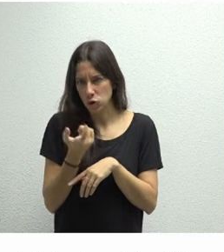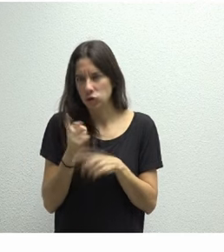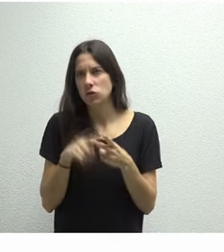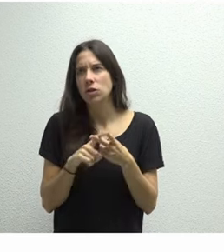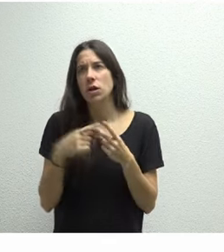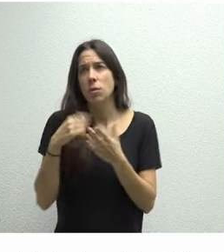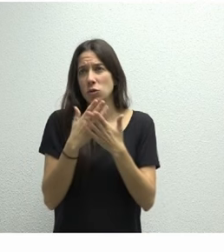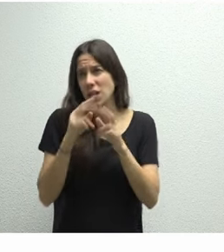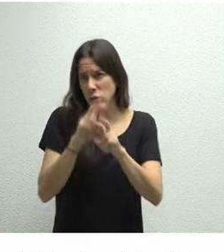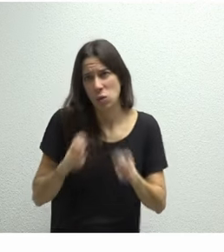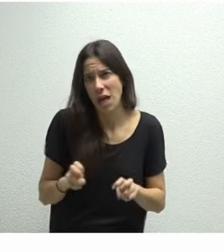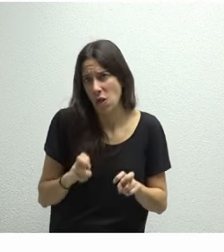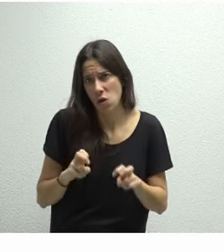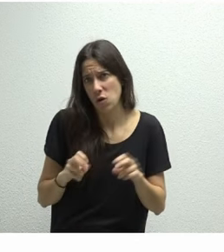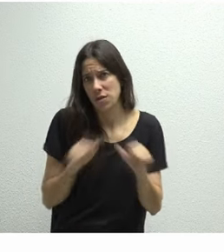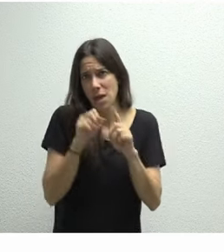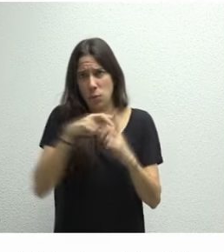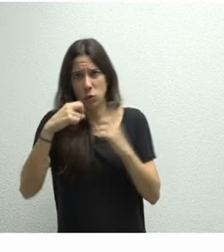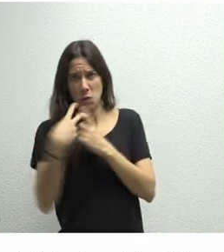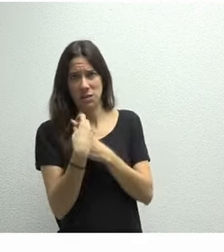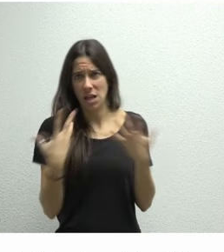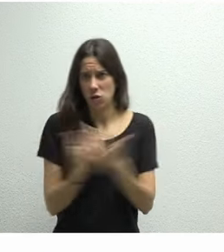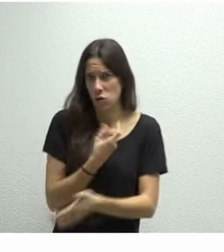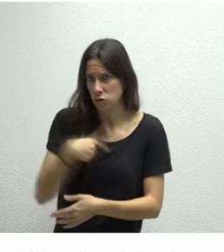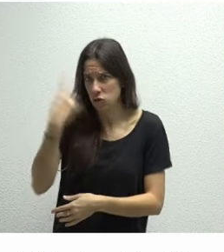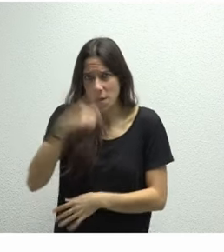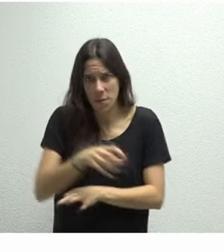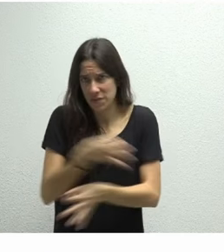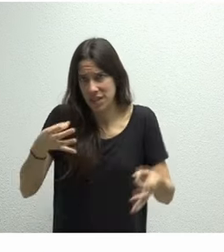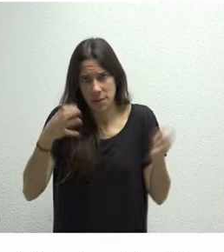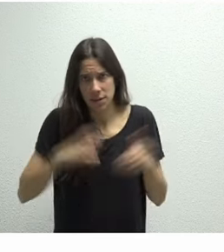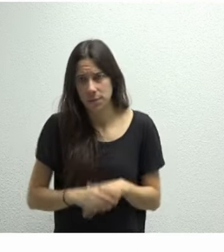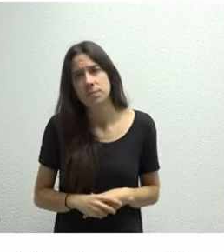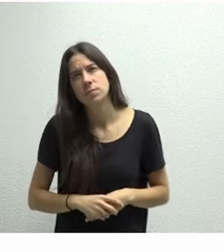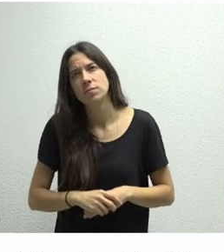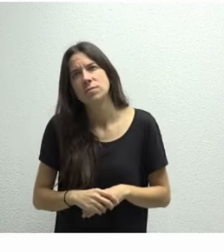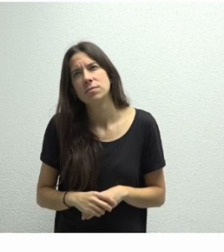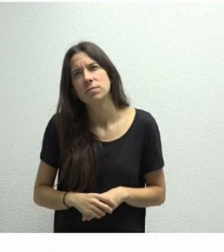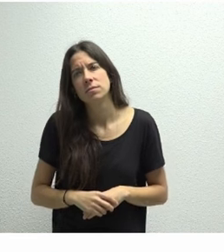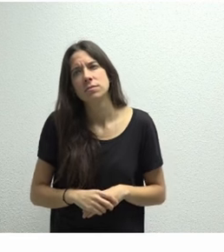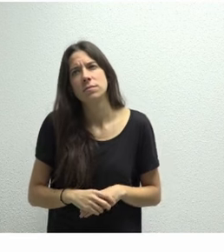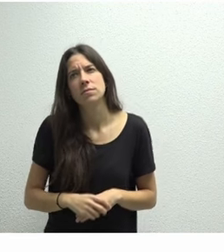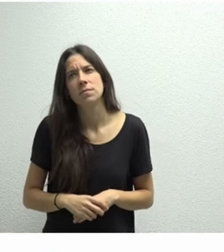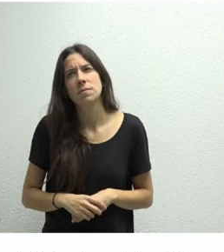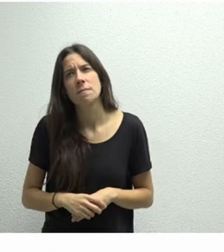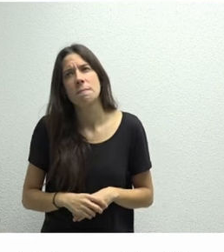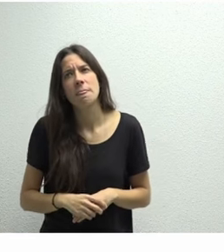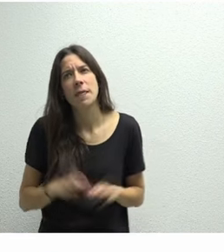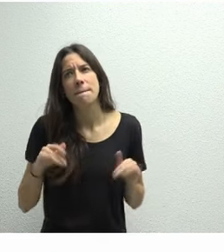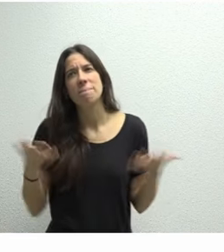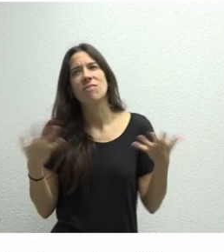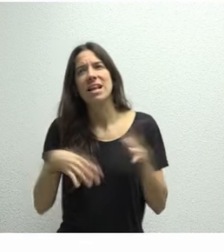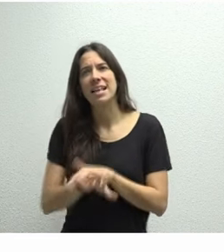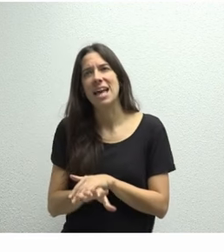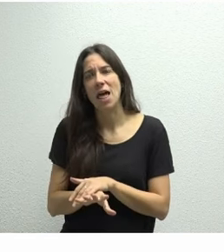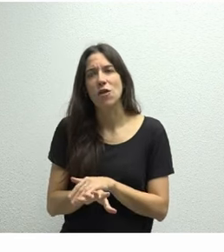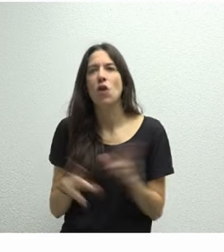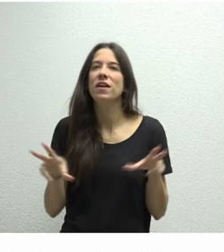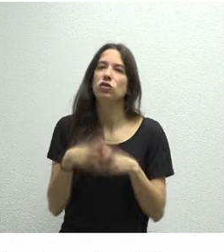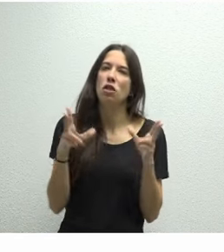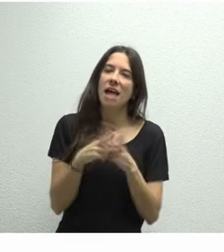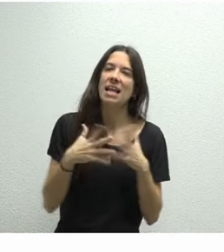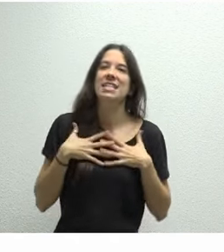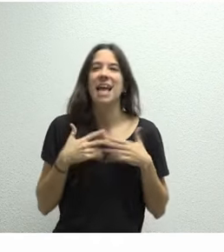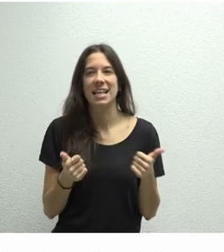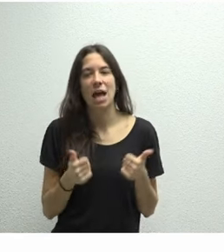pasiva por adelante y por detrás Y lo sabemos perfectamente no sí Y es necesaria esa integración entre lo social y el sanitario